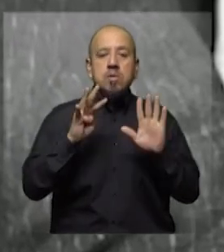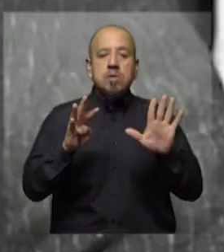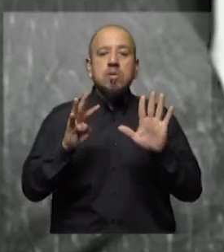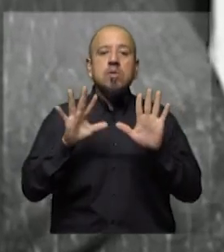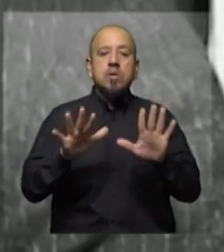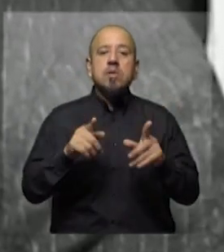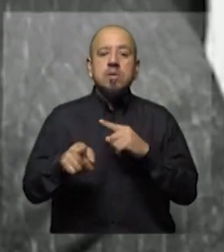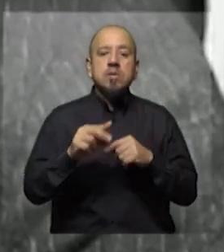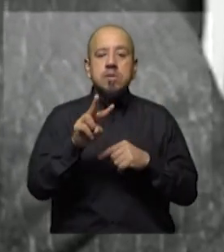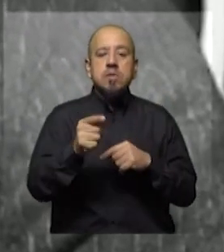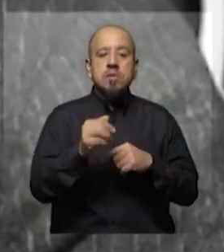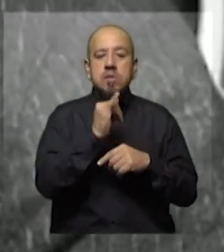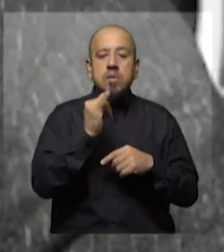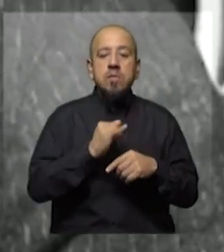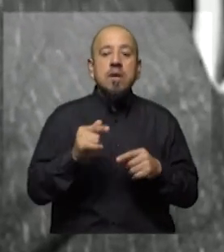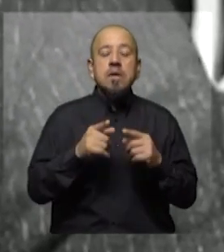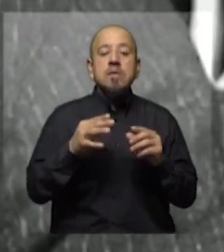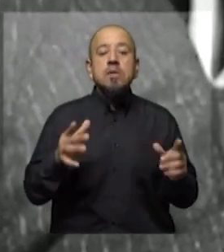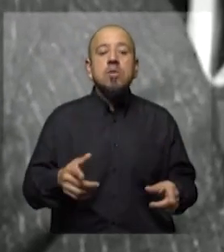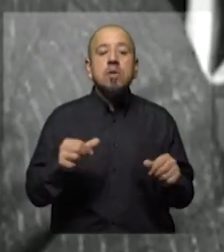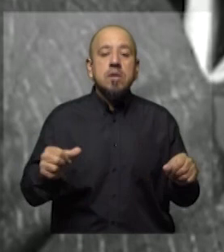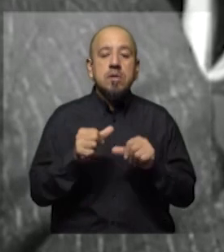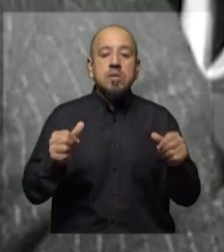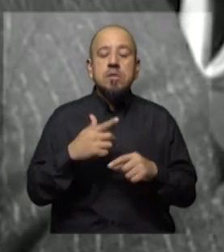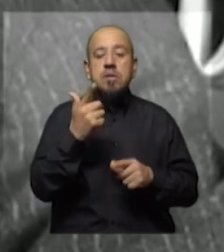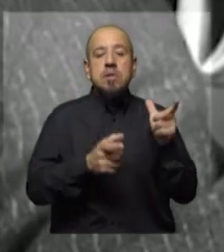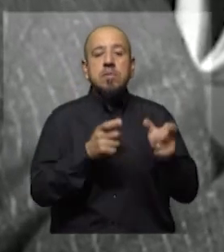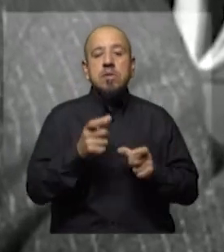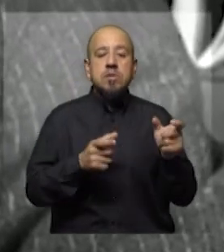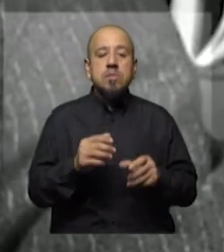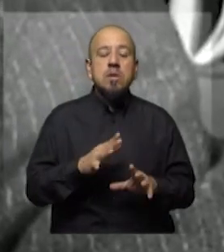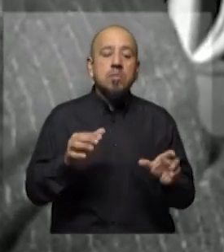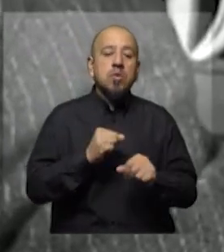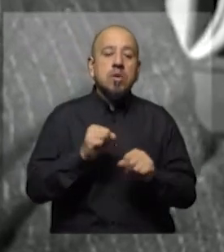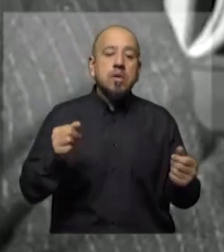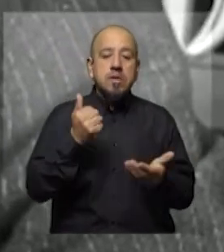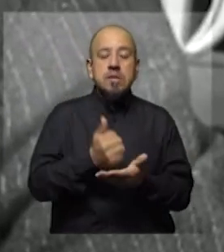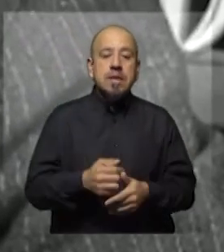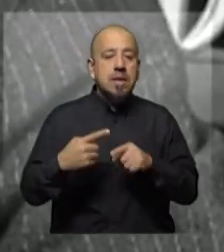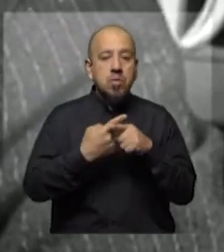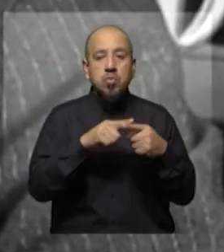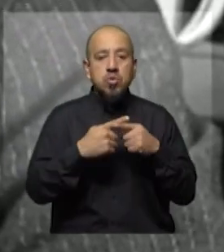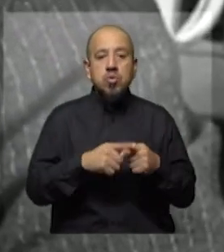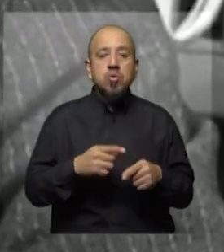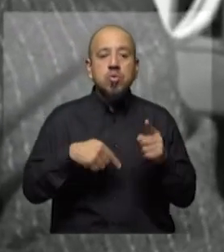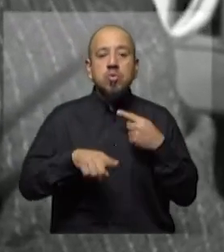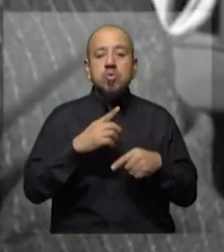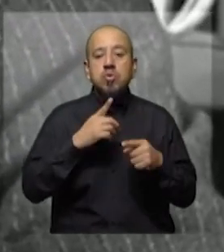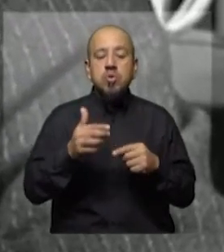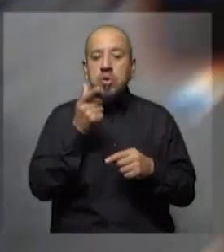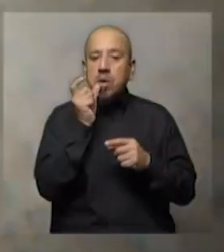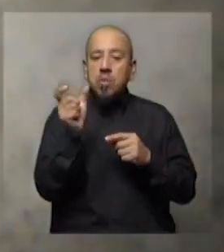en el que vas a reír a Busca desarrollar la capacidad de los ciudadanos para participar en la discusión pública a través de la